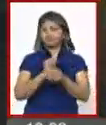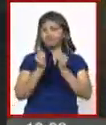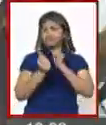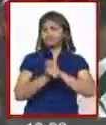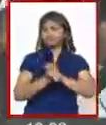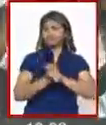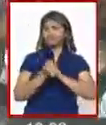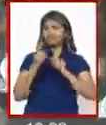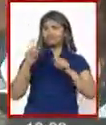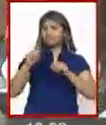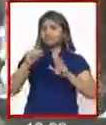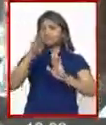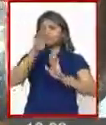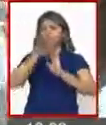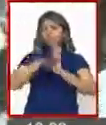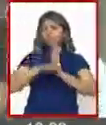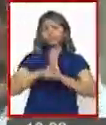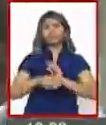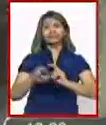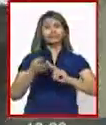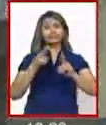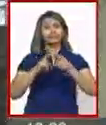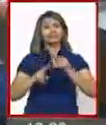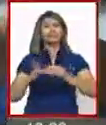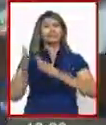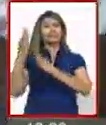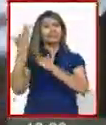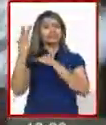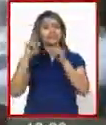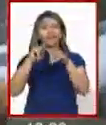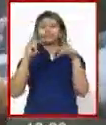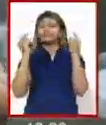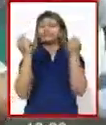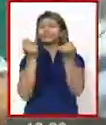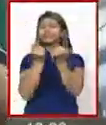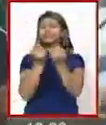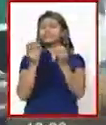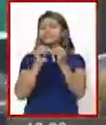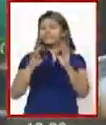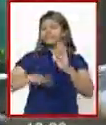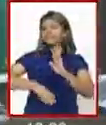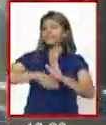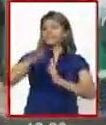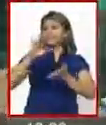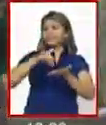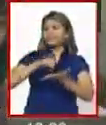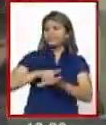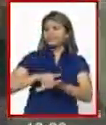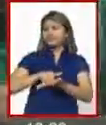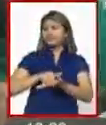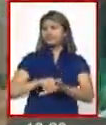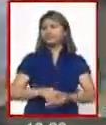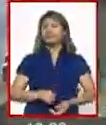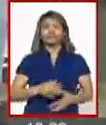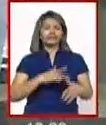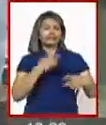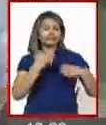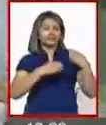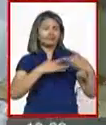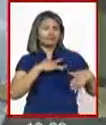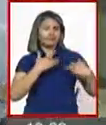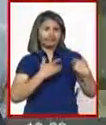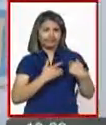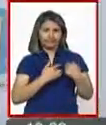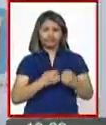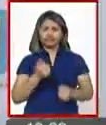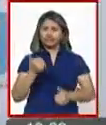modificando estilos de vida podemos disminuir estos números, ¿no? Santa Cruz es el departamento con índice más elevado de obesidad, sobrepeso e hipertensión.